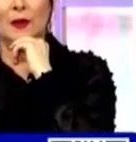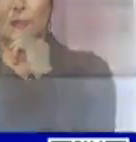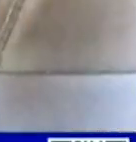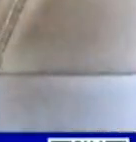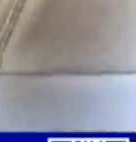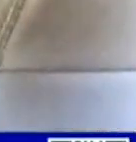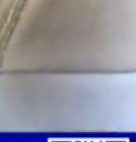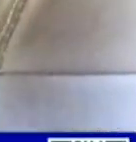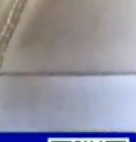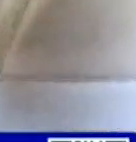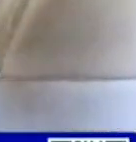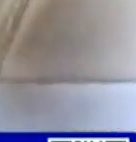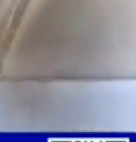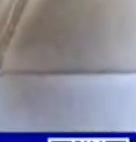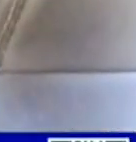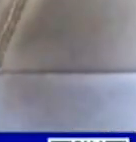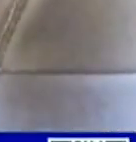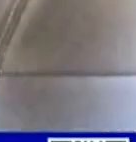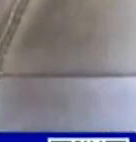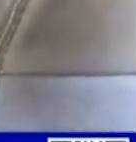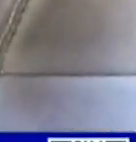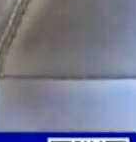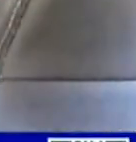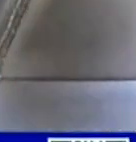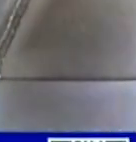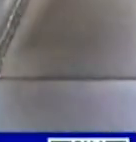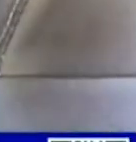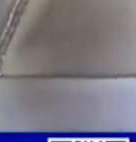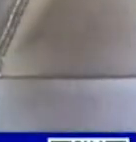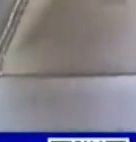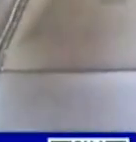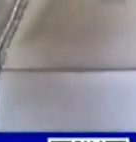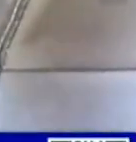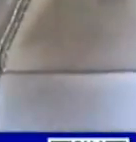tranquilo más adelante